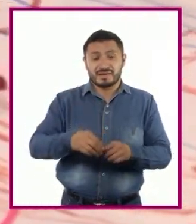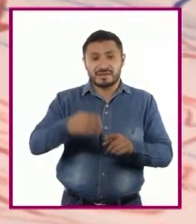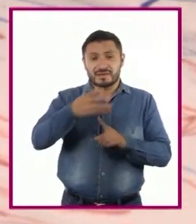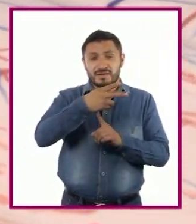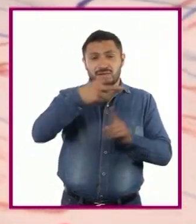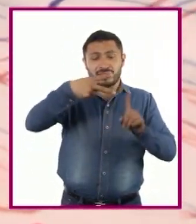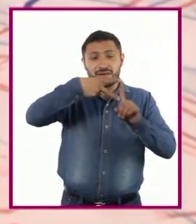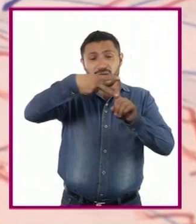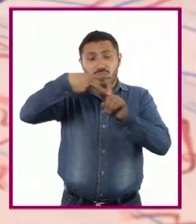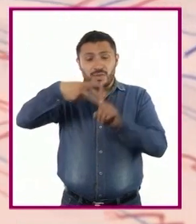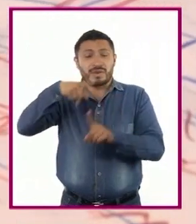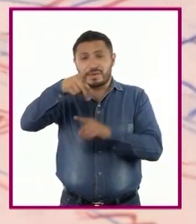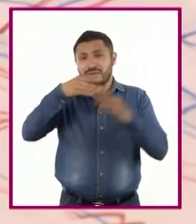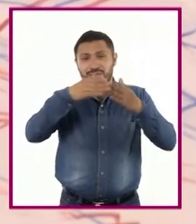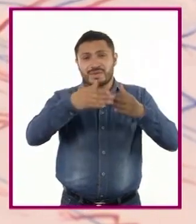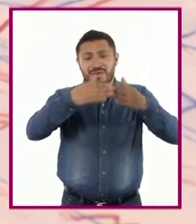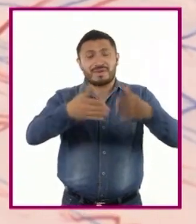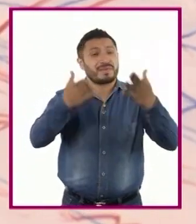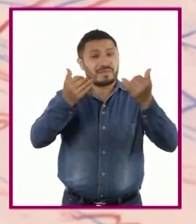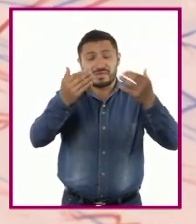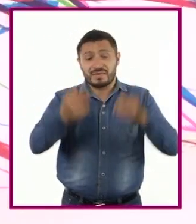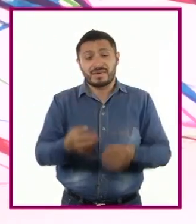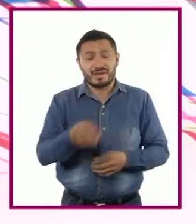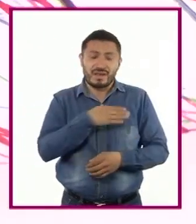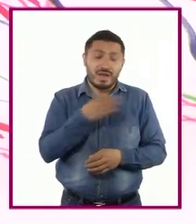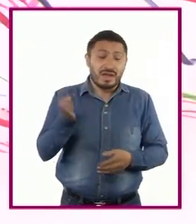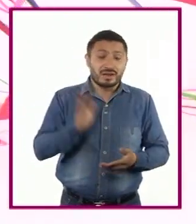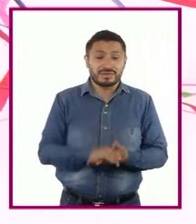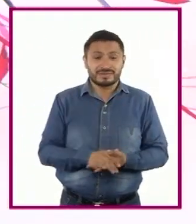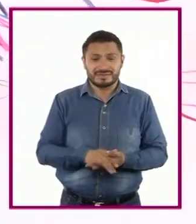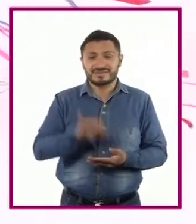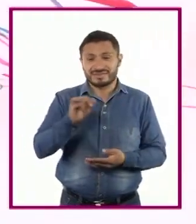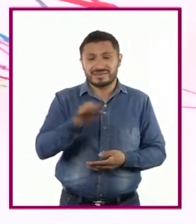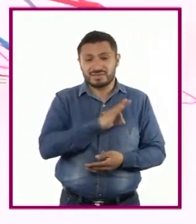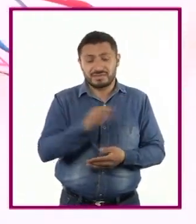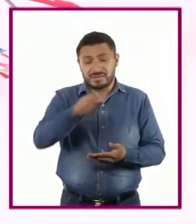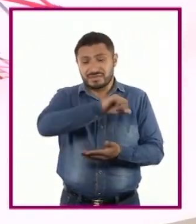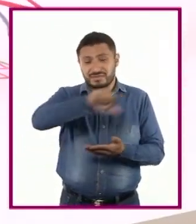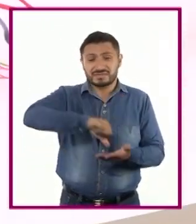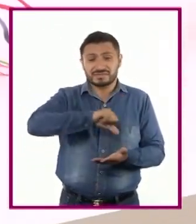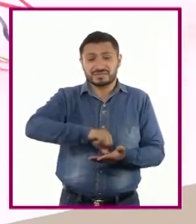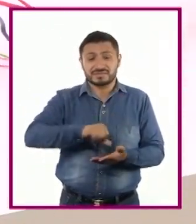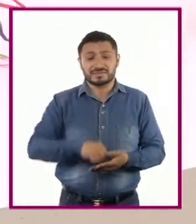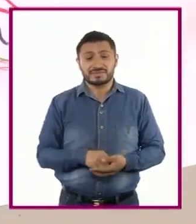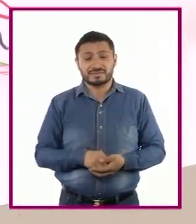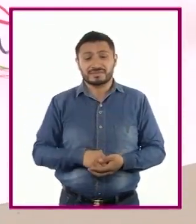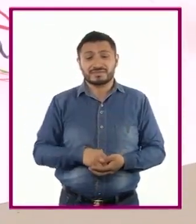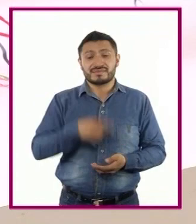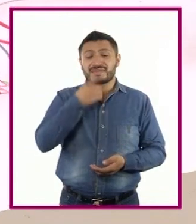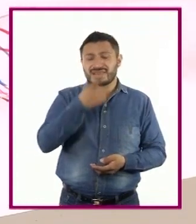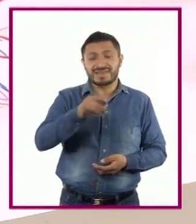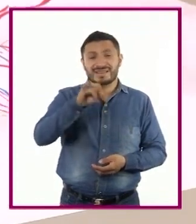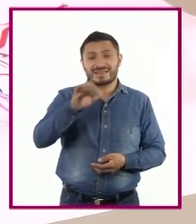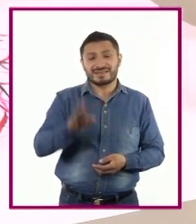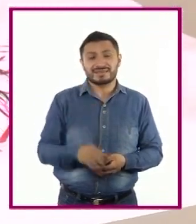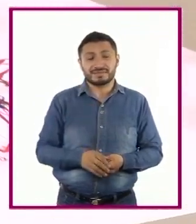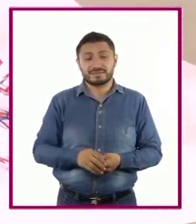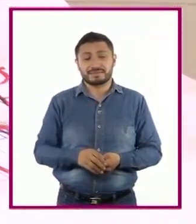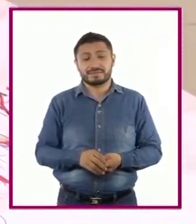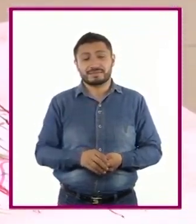aunque tus barquitos no tienen vela. Ah, bueno. Sí, ¿verdad? ¿Lo del centro? Pues digamos que sí.